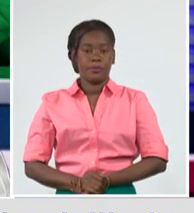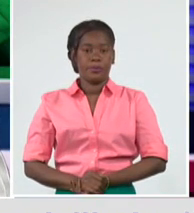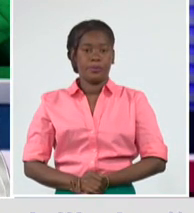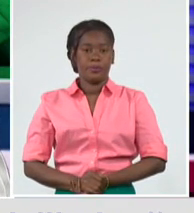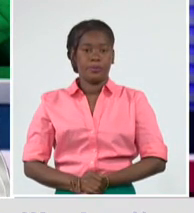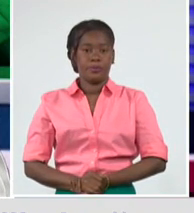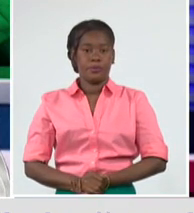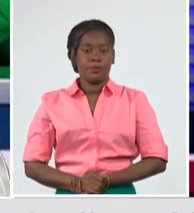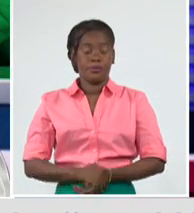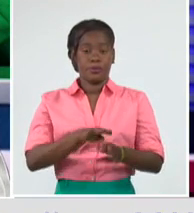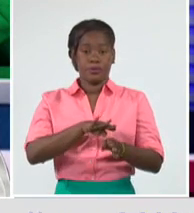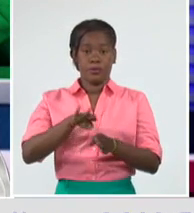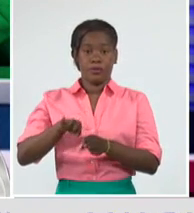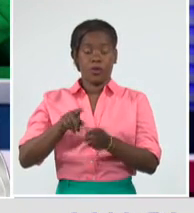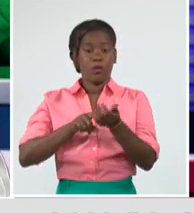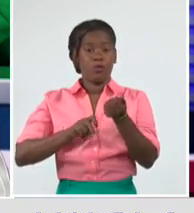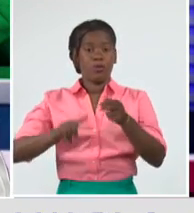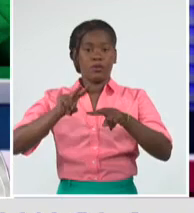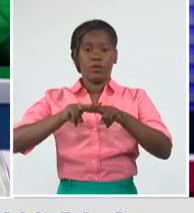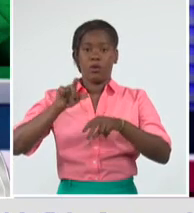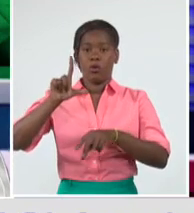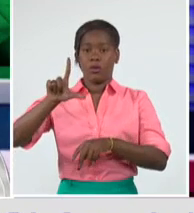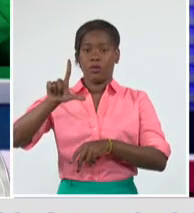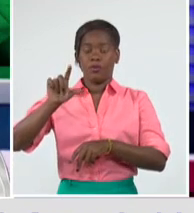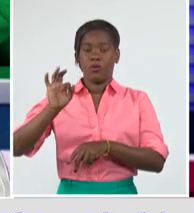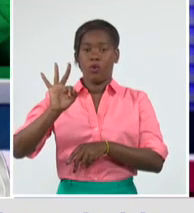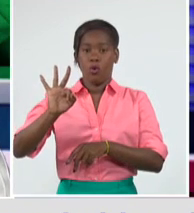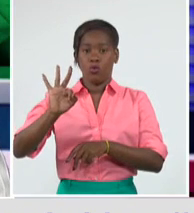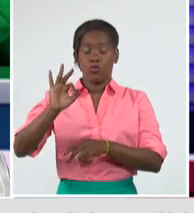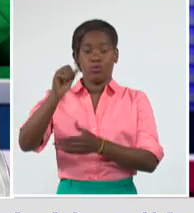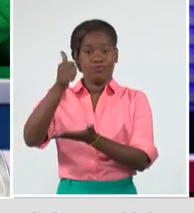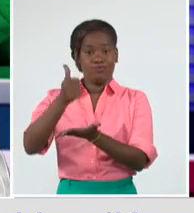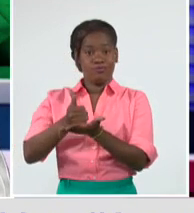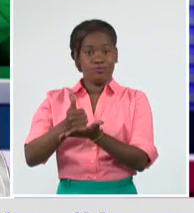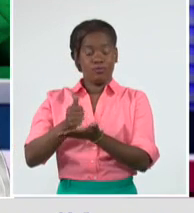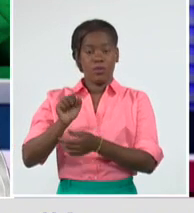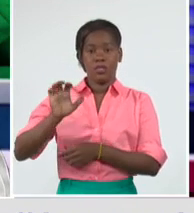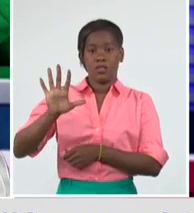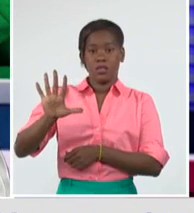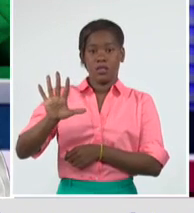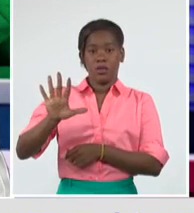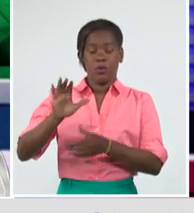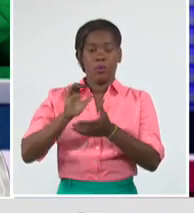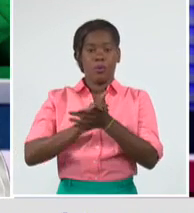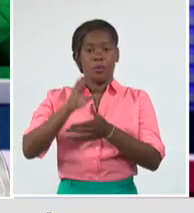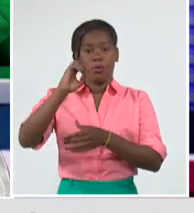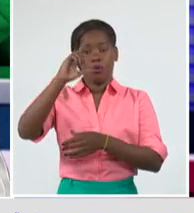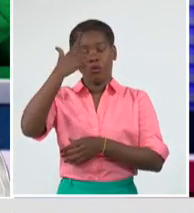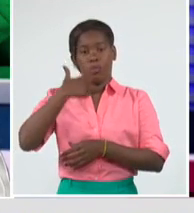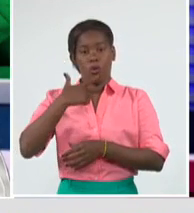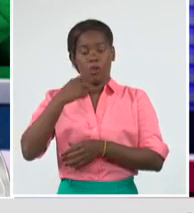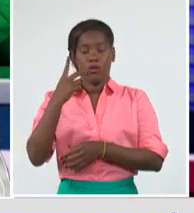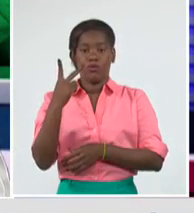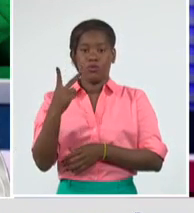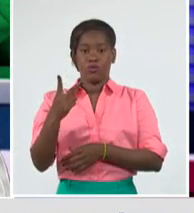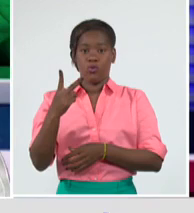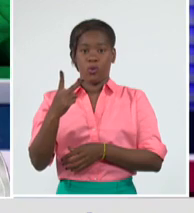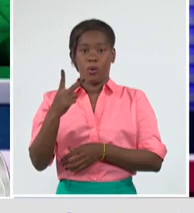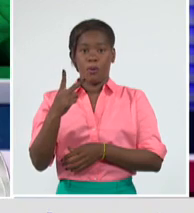Holguín fallecen 8 personas, del municipio de Holguín 5, de Moa 2 y de Banes un